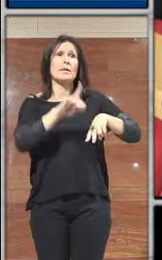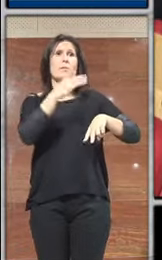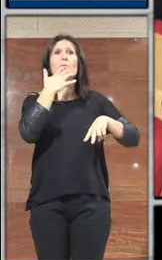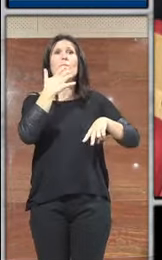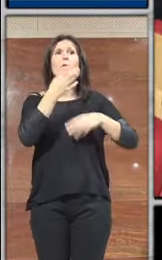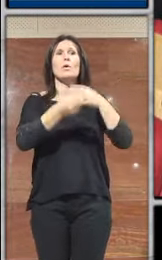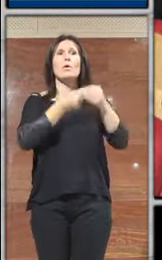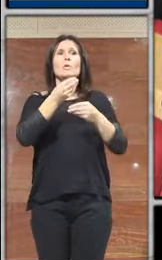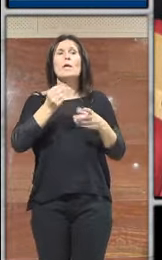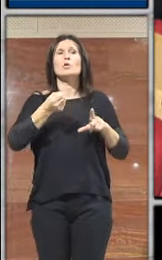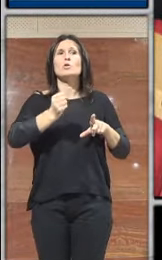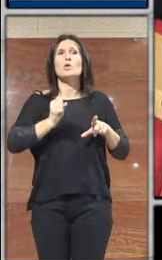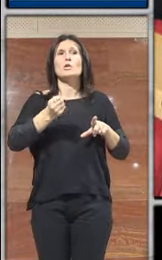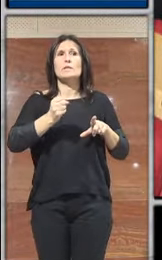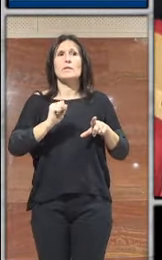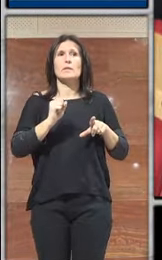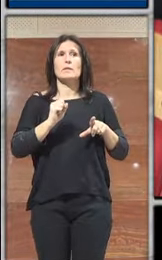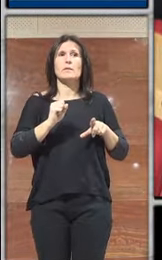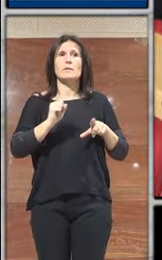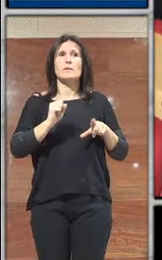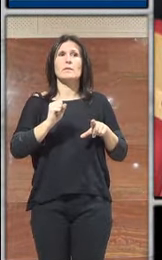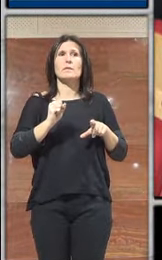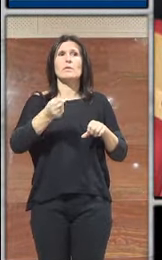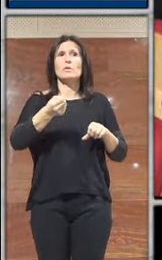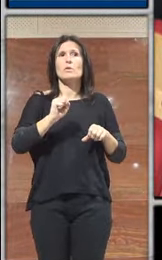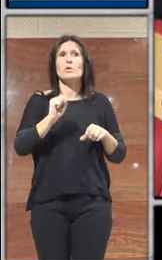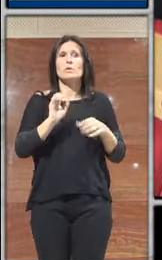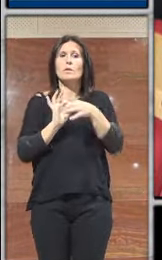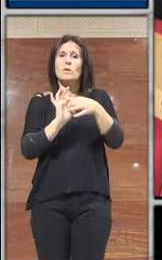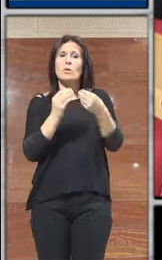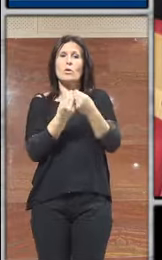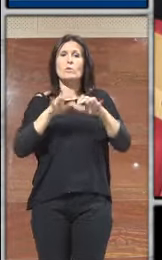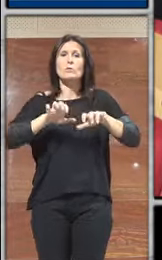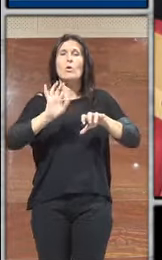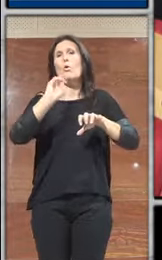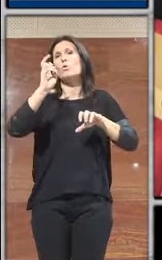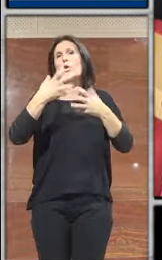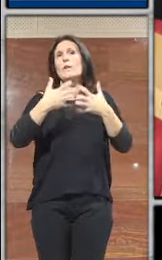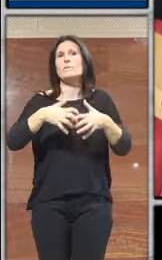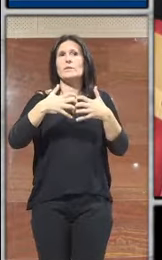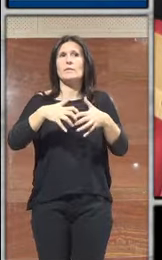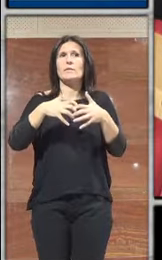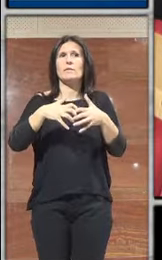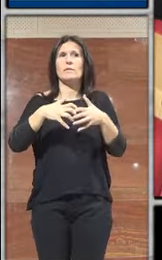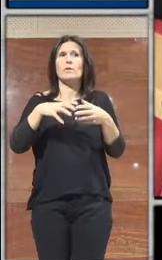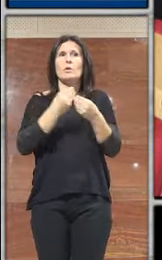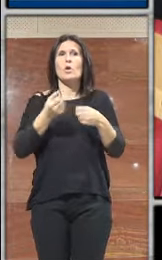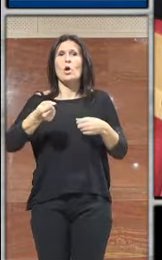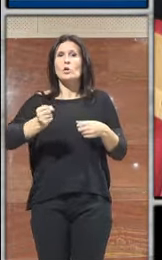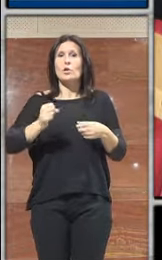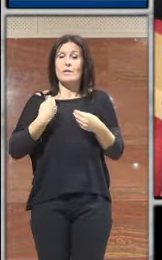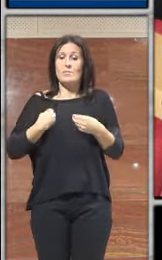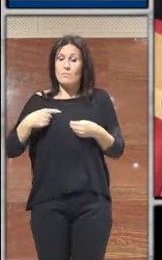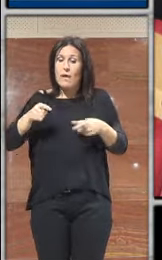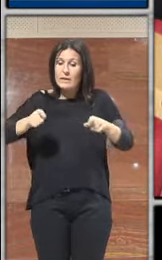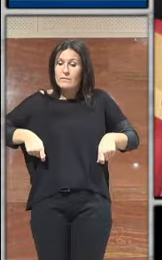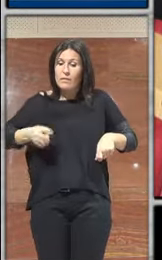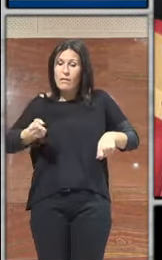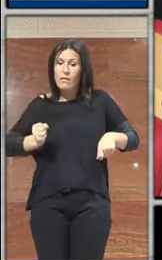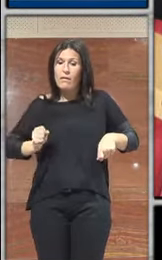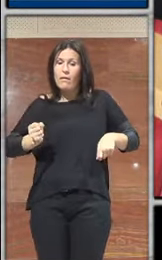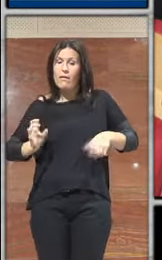manejar el joystick con el ordenador o el dispositivo con el joystick de la silla de ruedas es